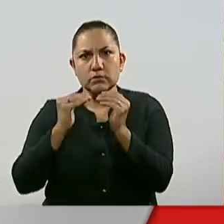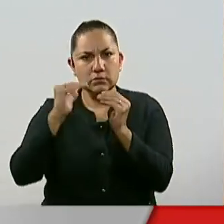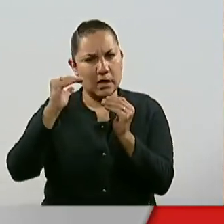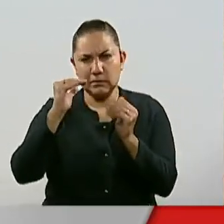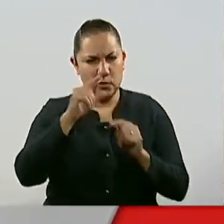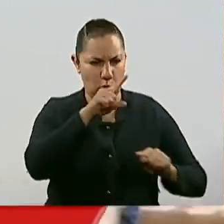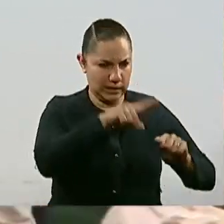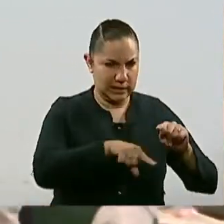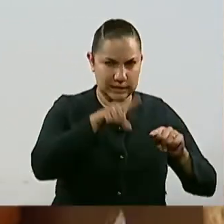básica